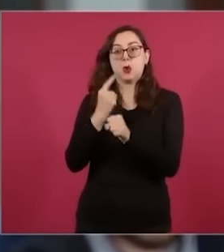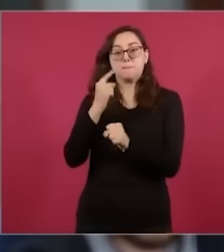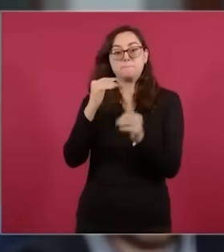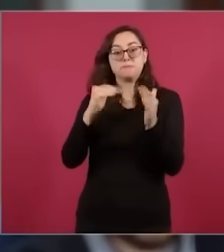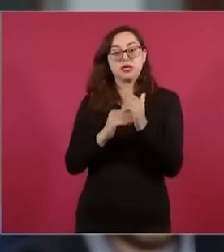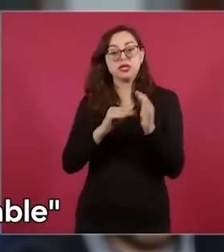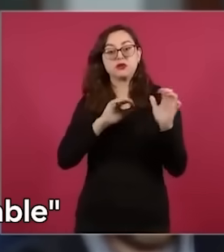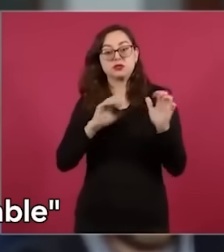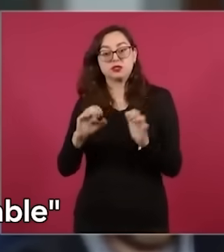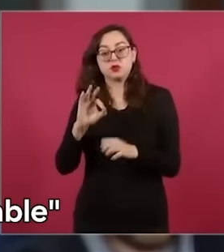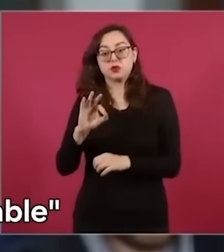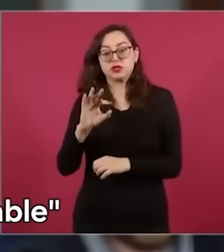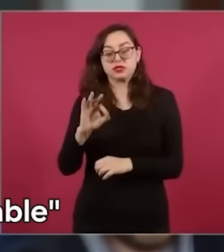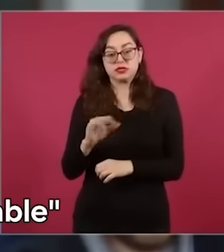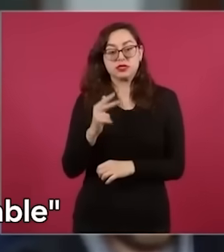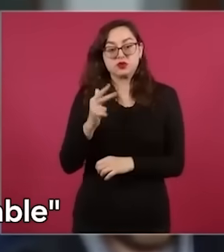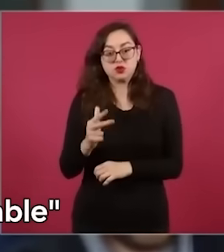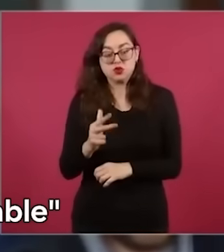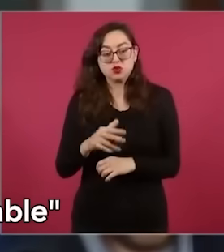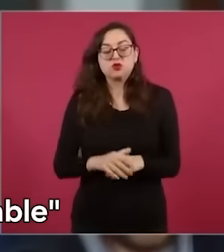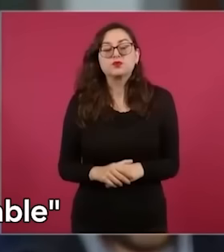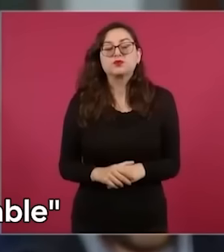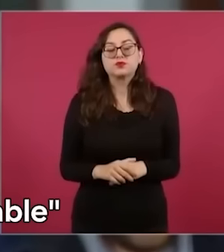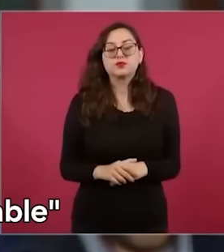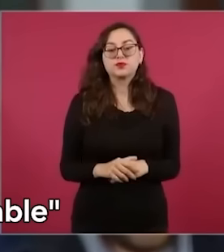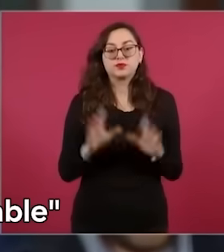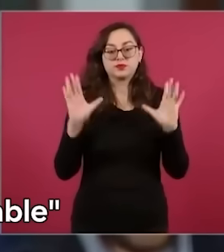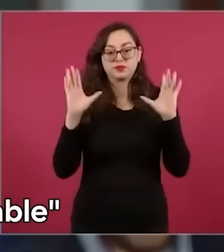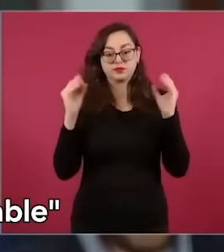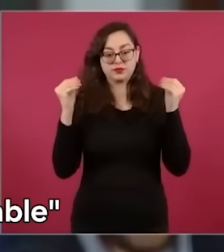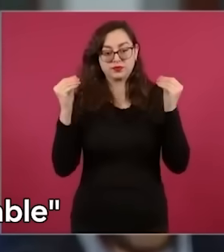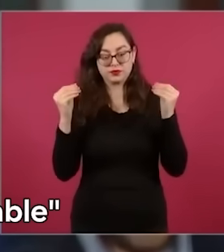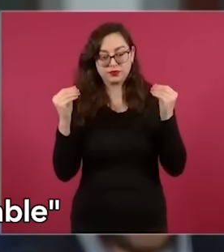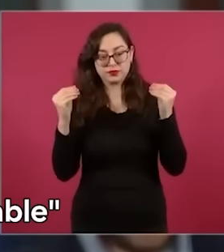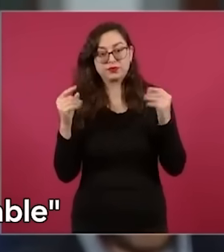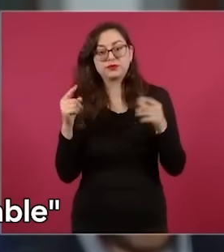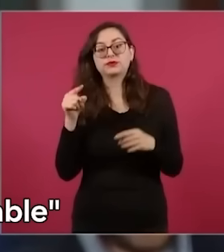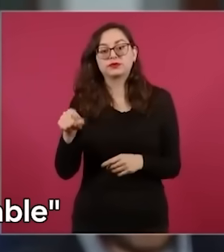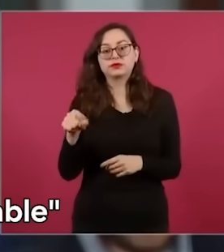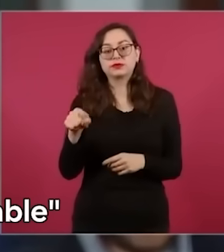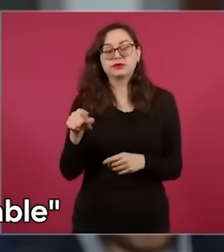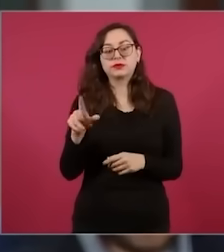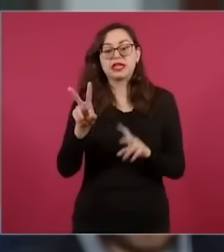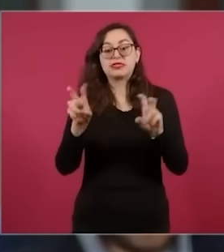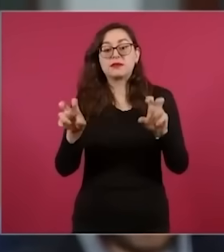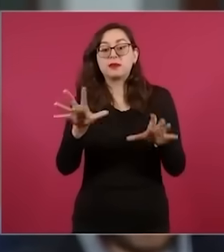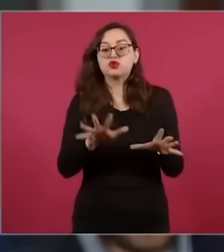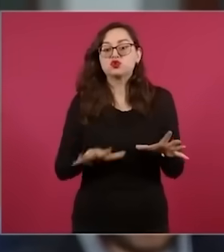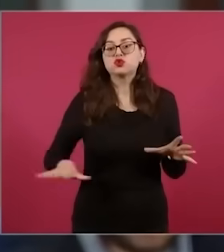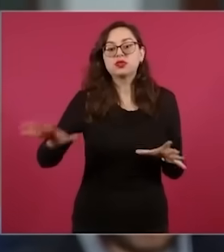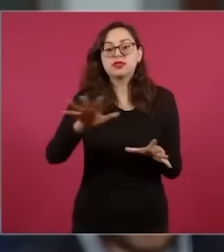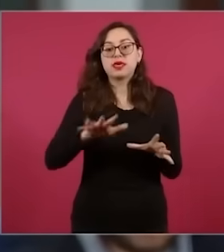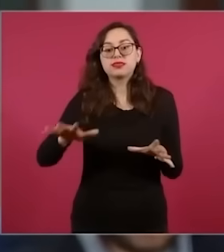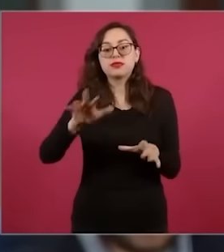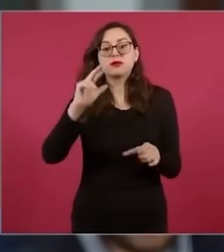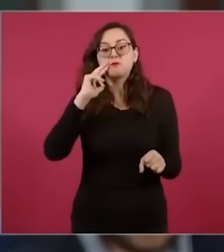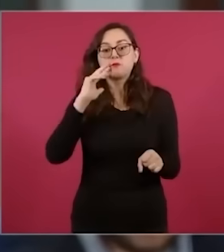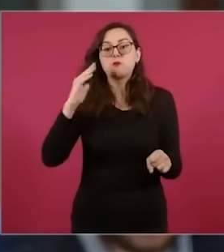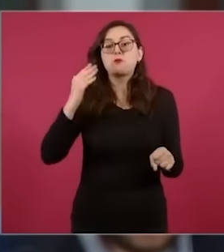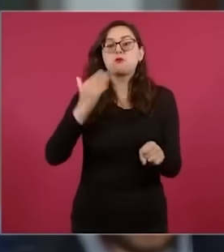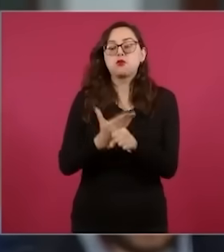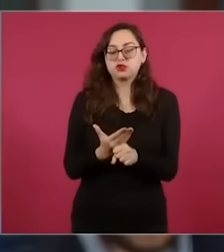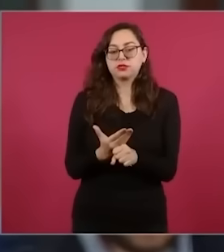1948 en Ámsterdam. El concepto es la sociedad responsable, que es una sociedad